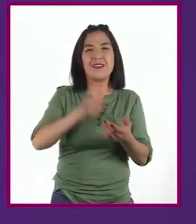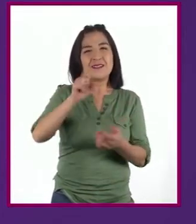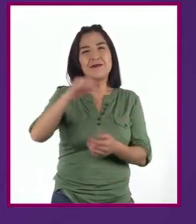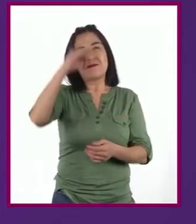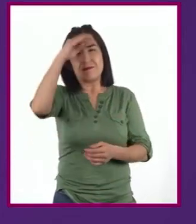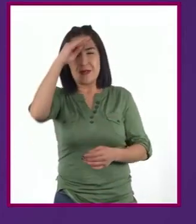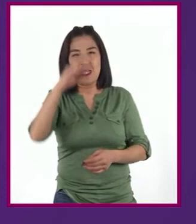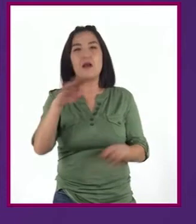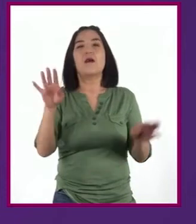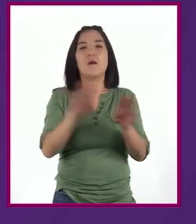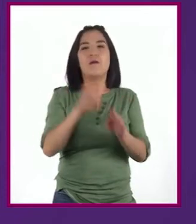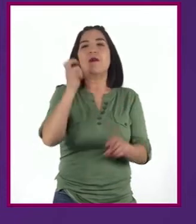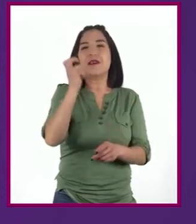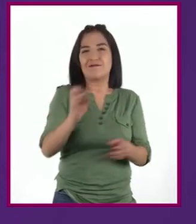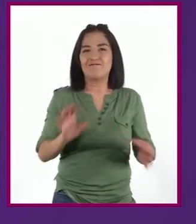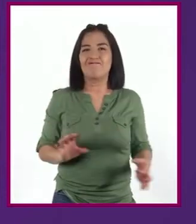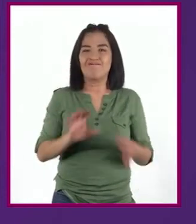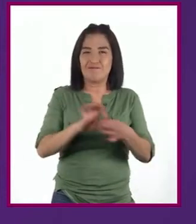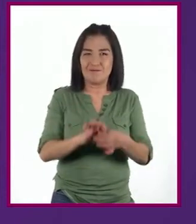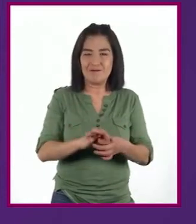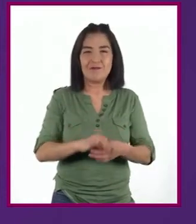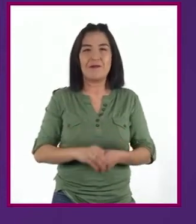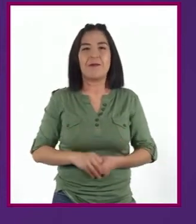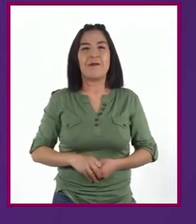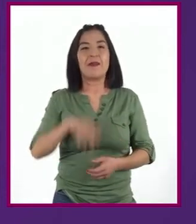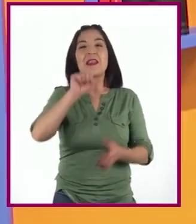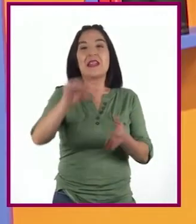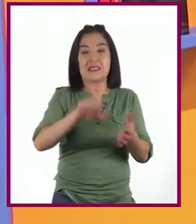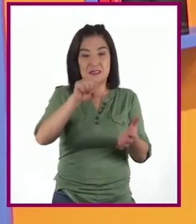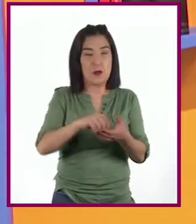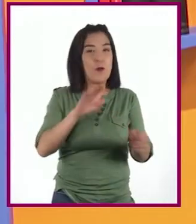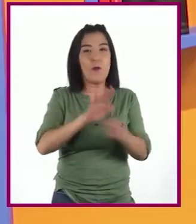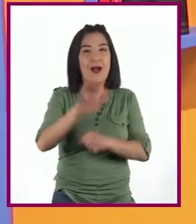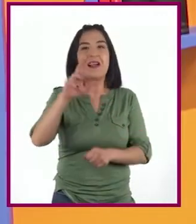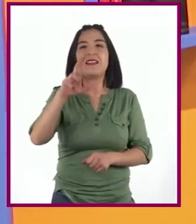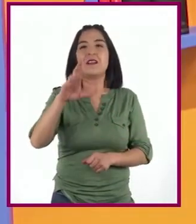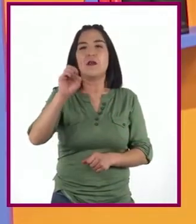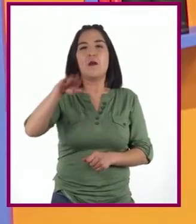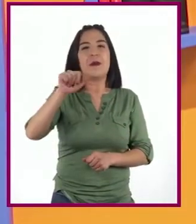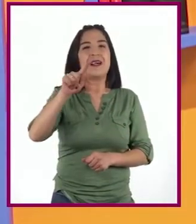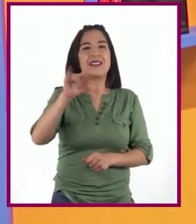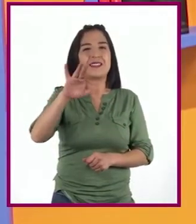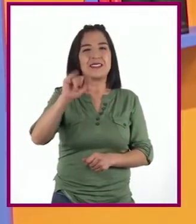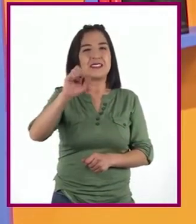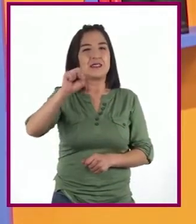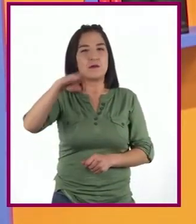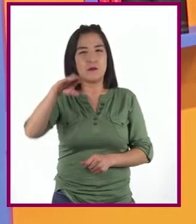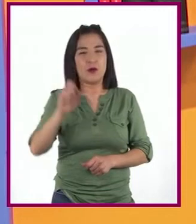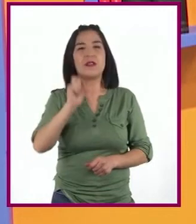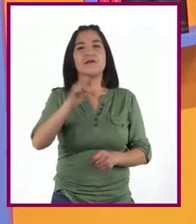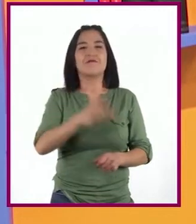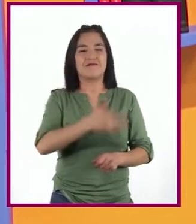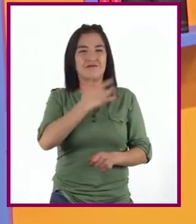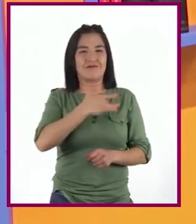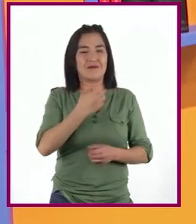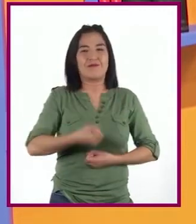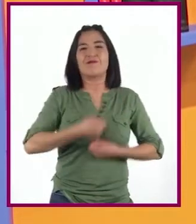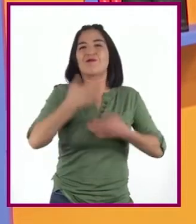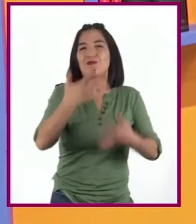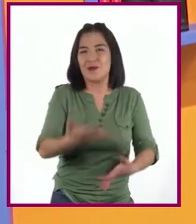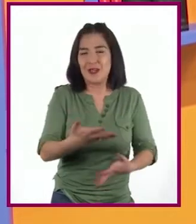En consecuencia, el centro del romanticismo giró en torno a la exaltación de los sentimientos,